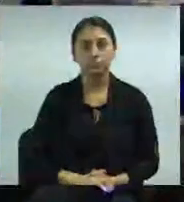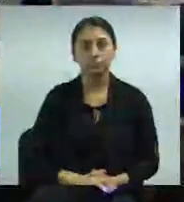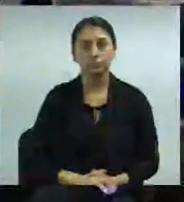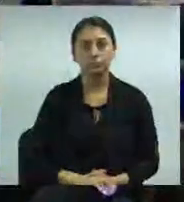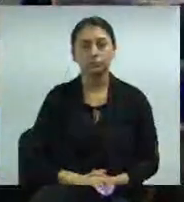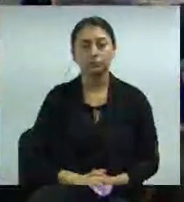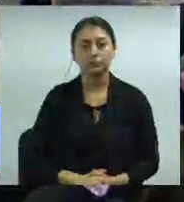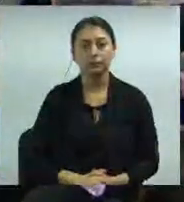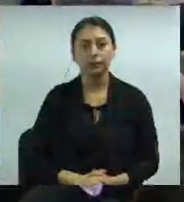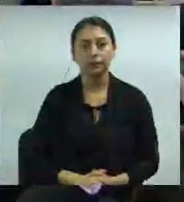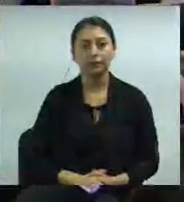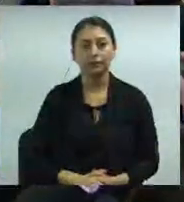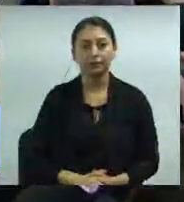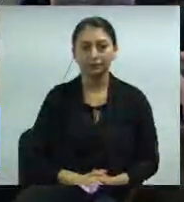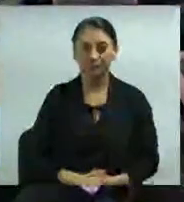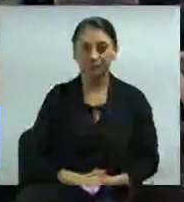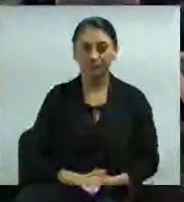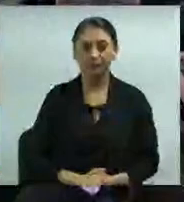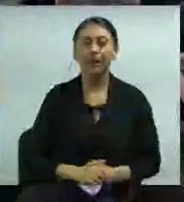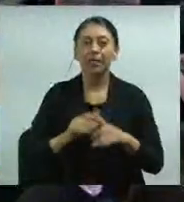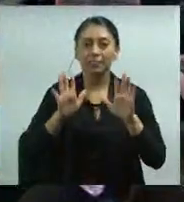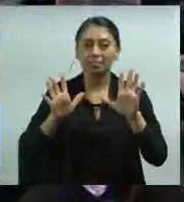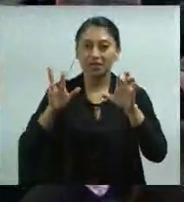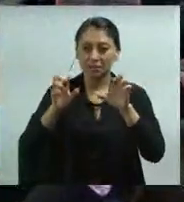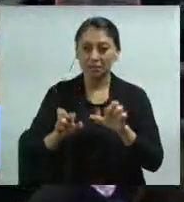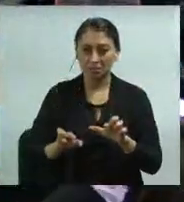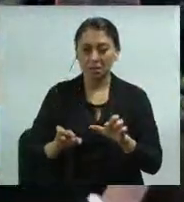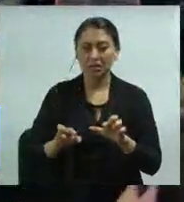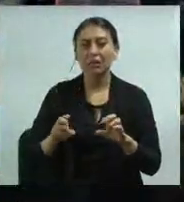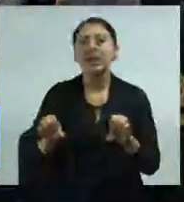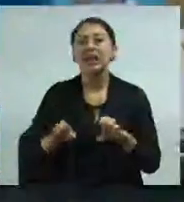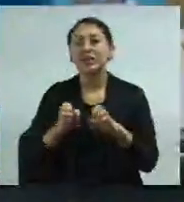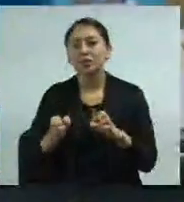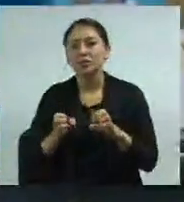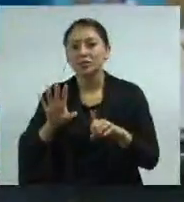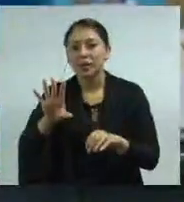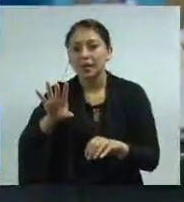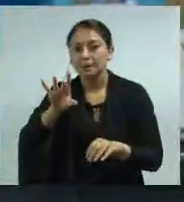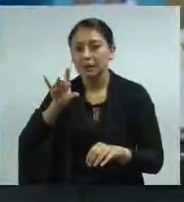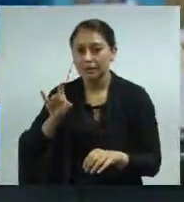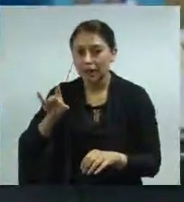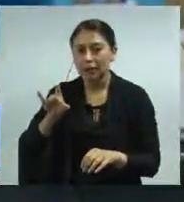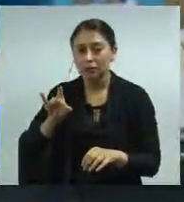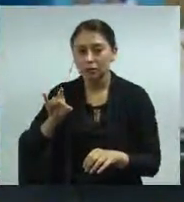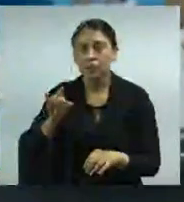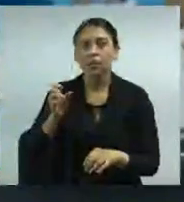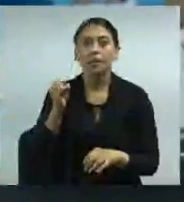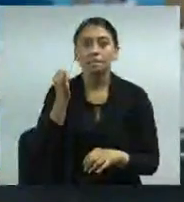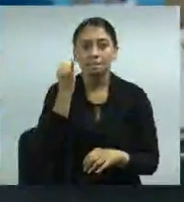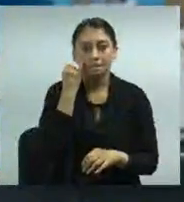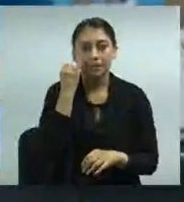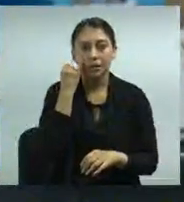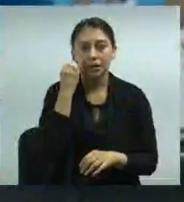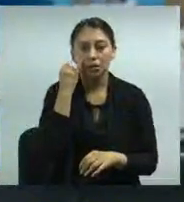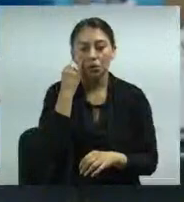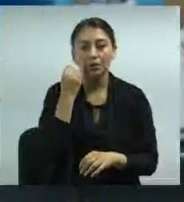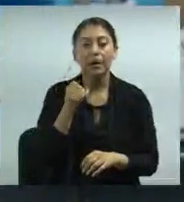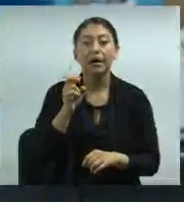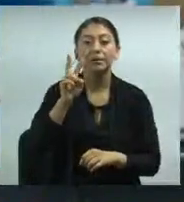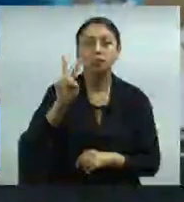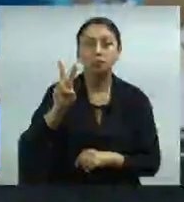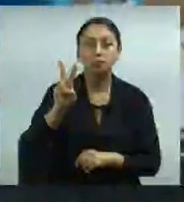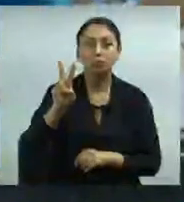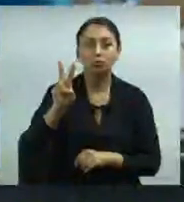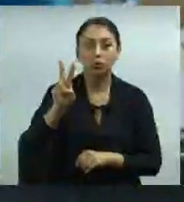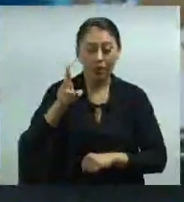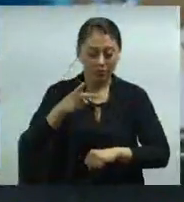8, 9, 10. Por haber mayoría, cordialmente invitados para el día miércoles a las 14